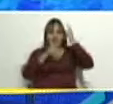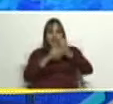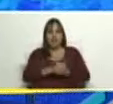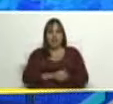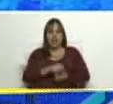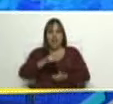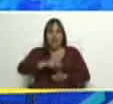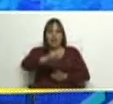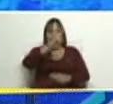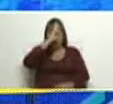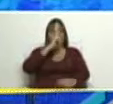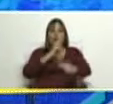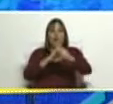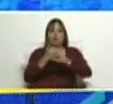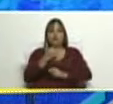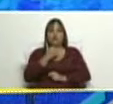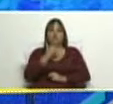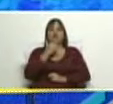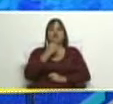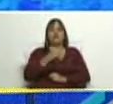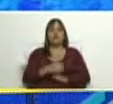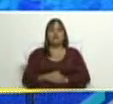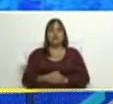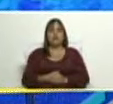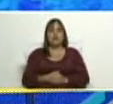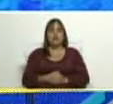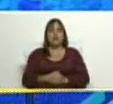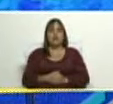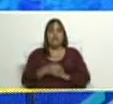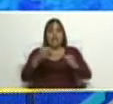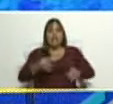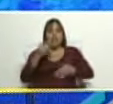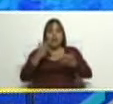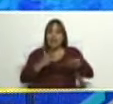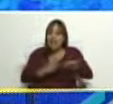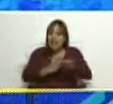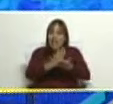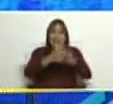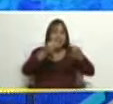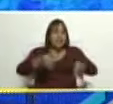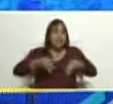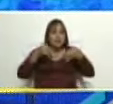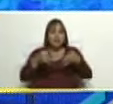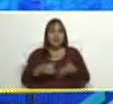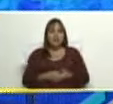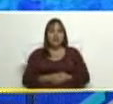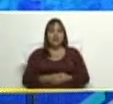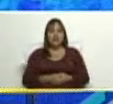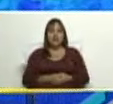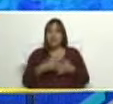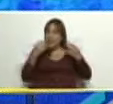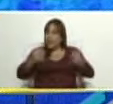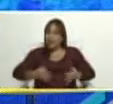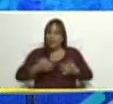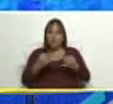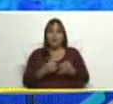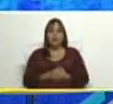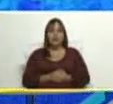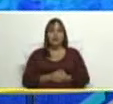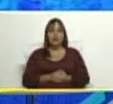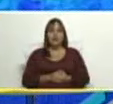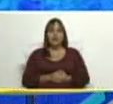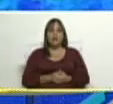con dignidad, habiendo sido leales, leales siempre, siempre, en